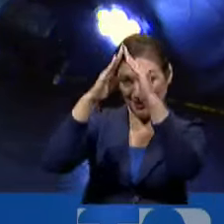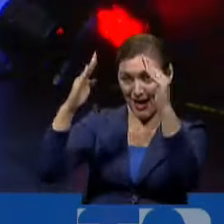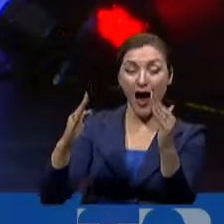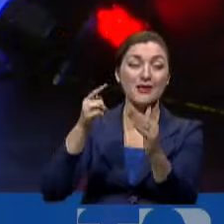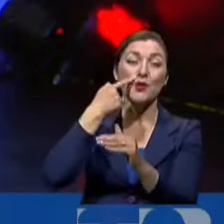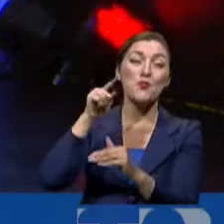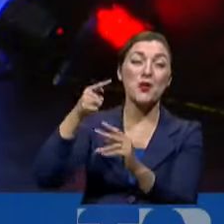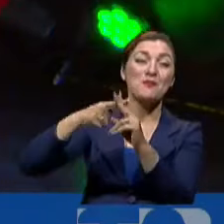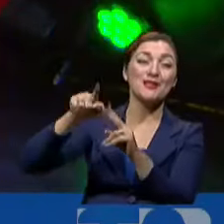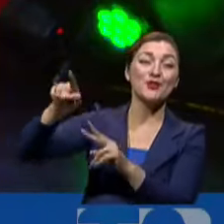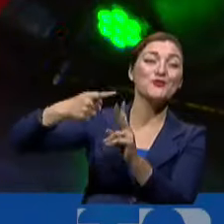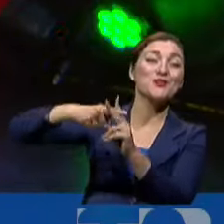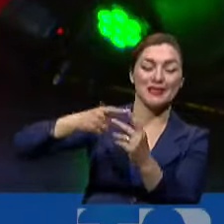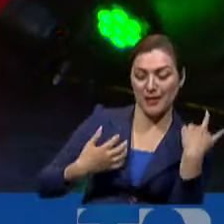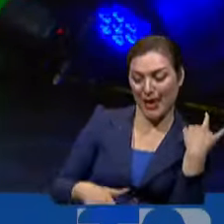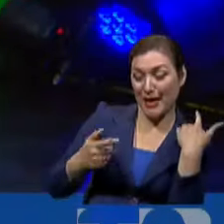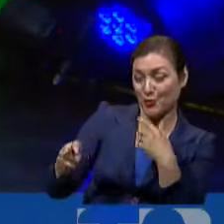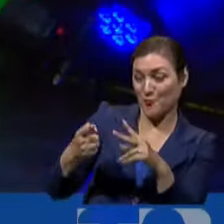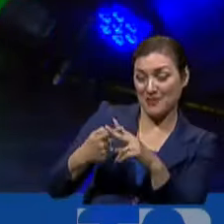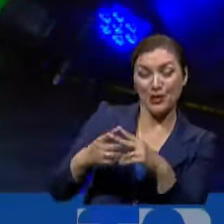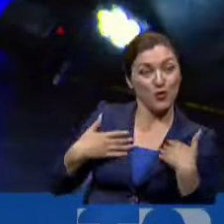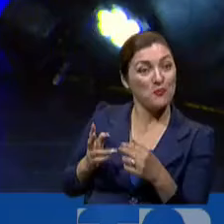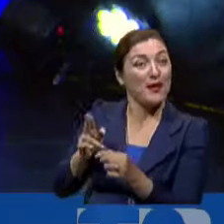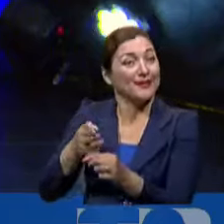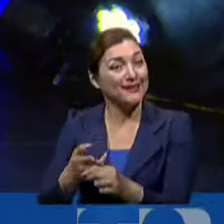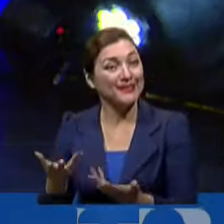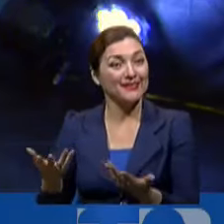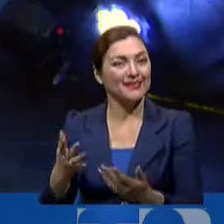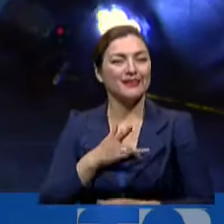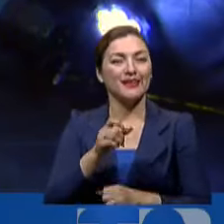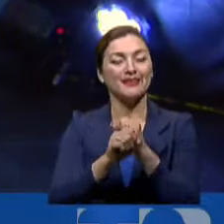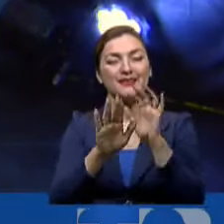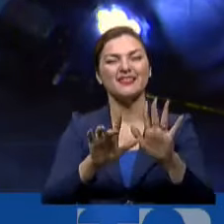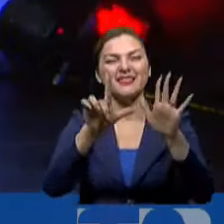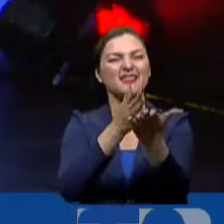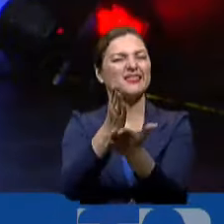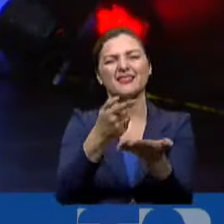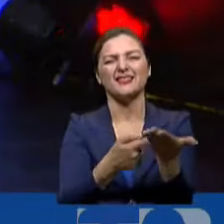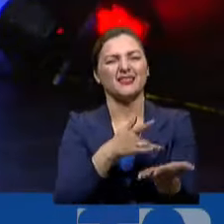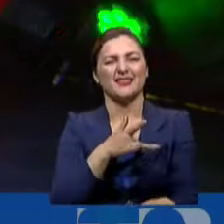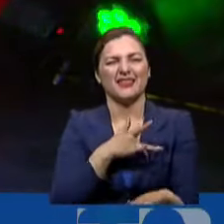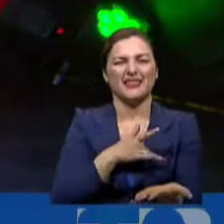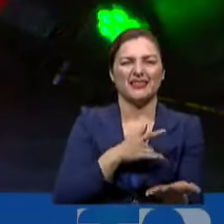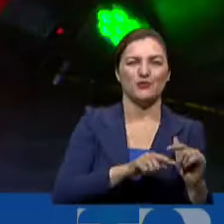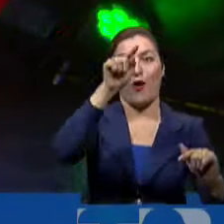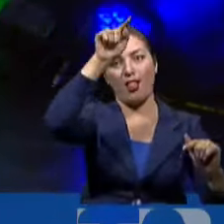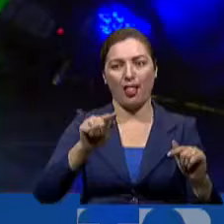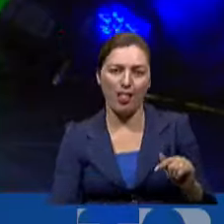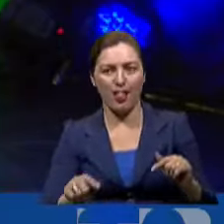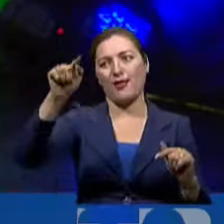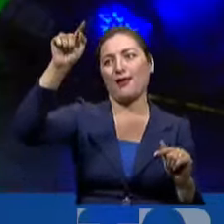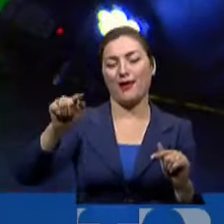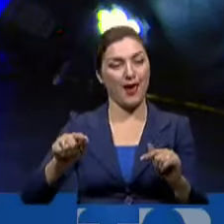estabas empezando, tocando ahí. ¿Y qué has sentido durante estos 17 años de carrera? ¿Altos, bajos,